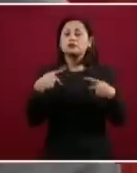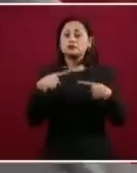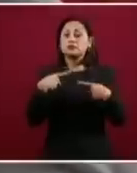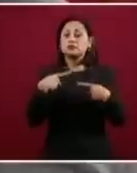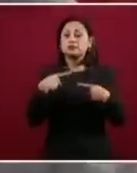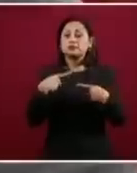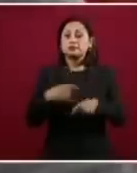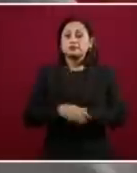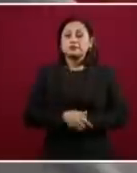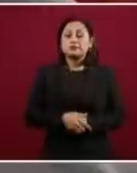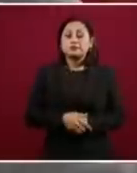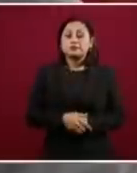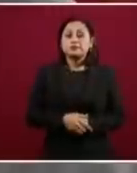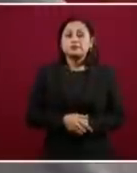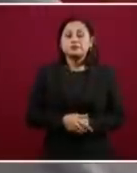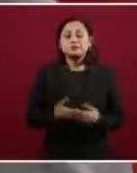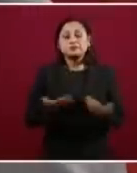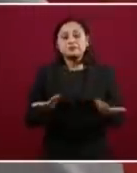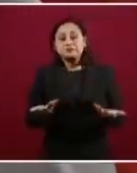Nada de que